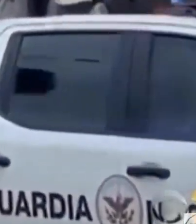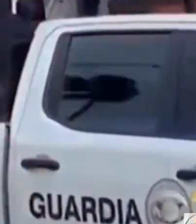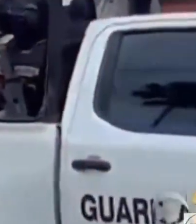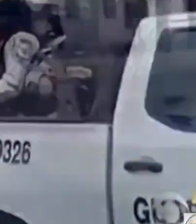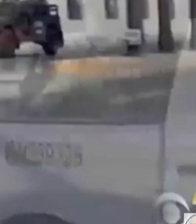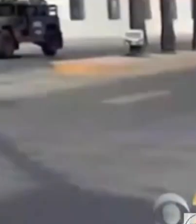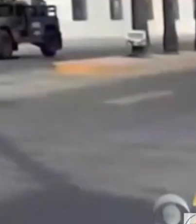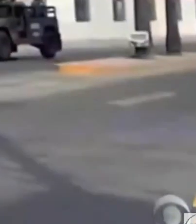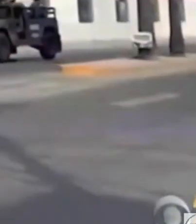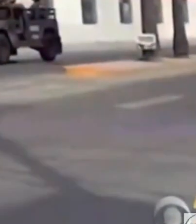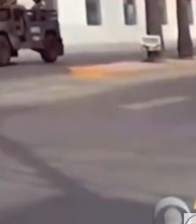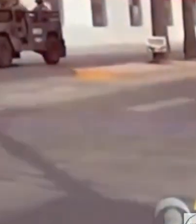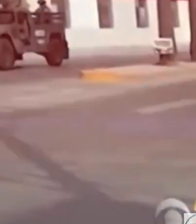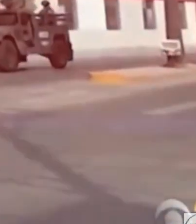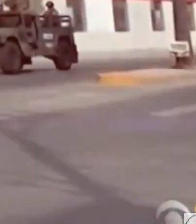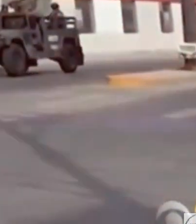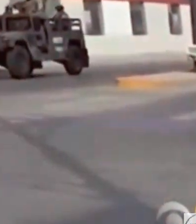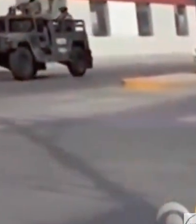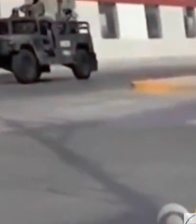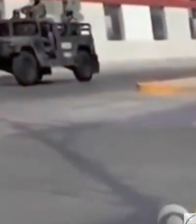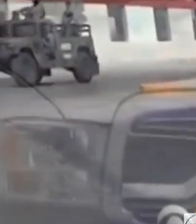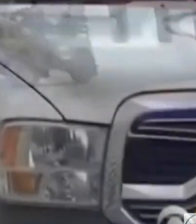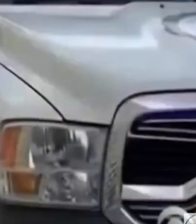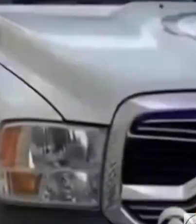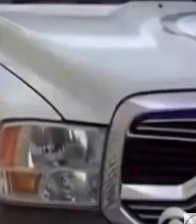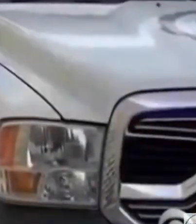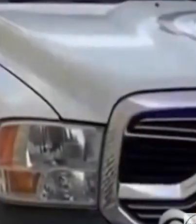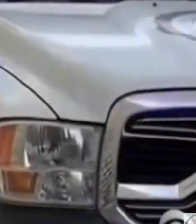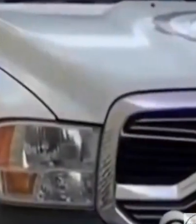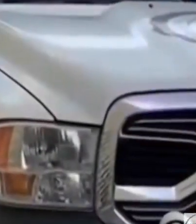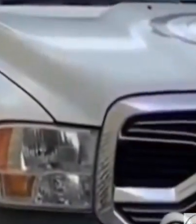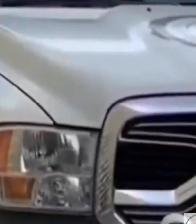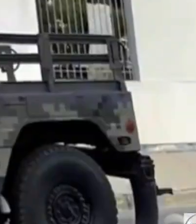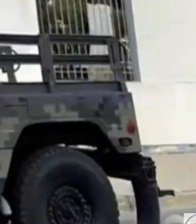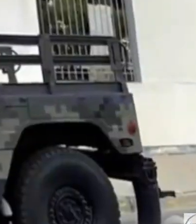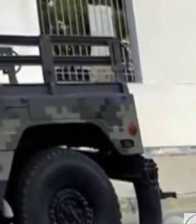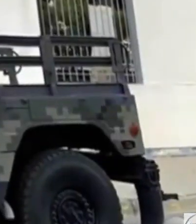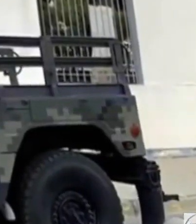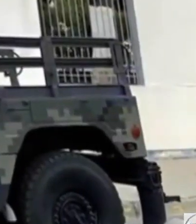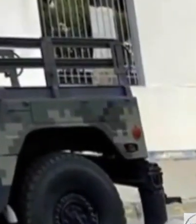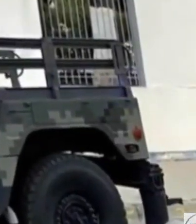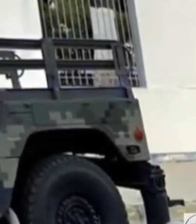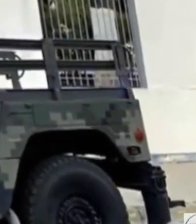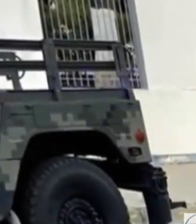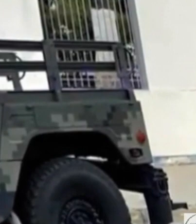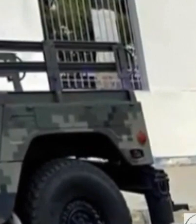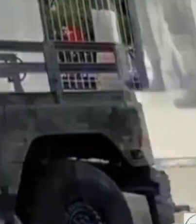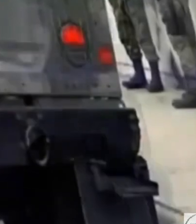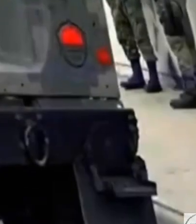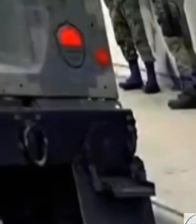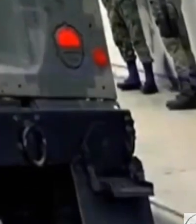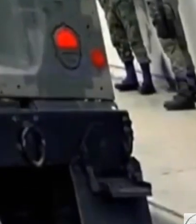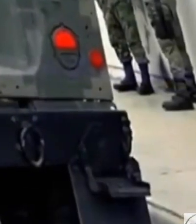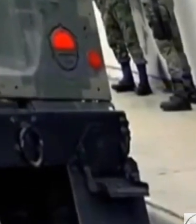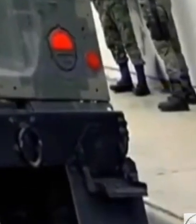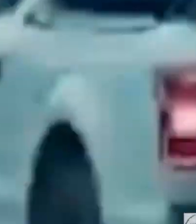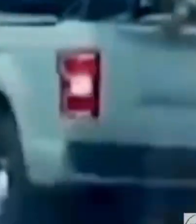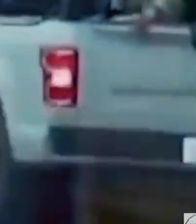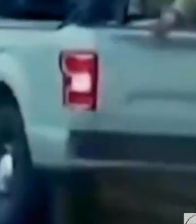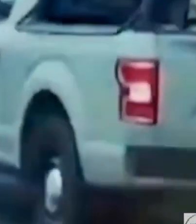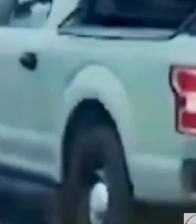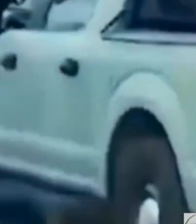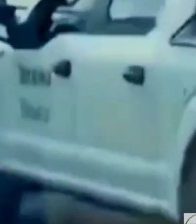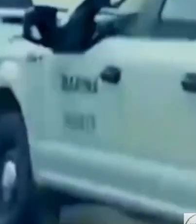Guardia Nacional y las Secretarías de Seguridad y de la Defensa Nacional. El gobierno de México ha insistido en no permitir